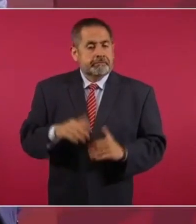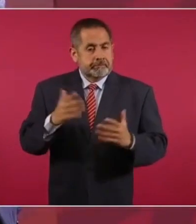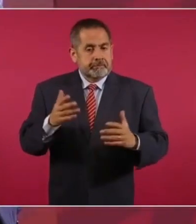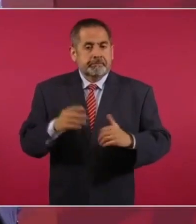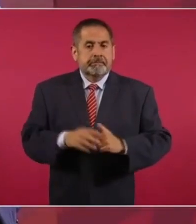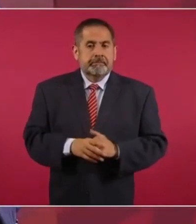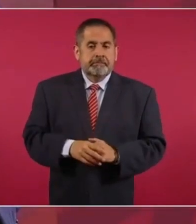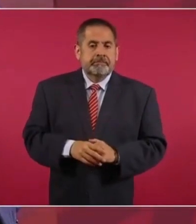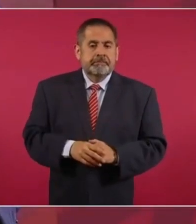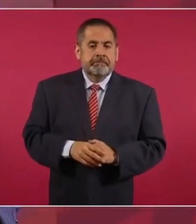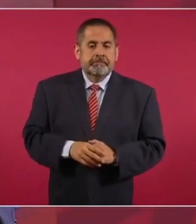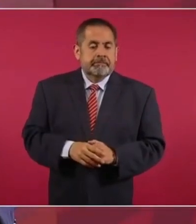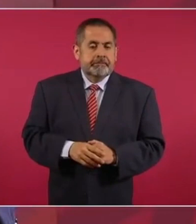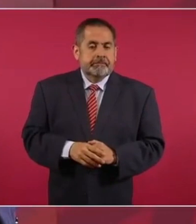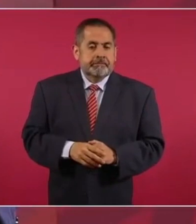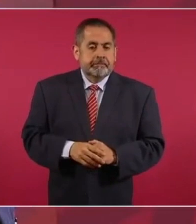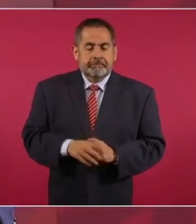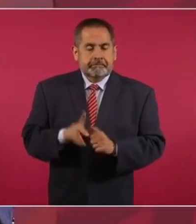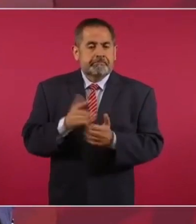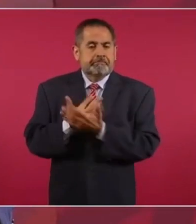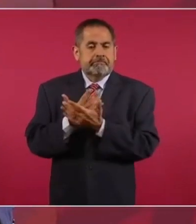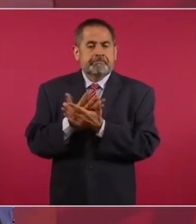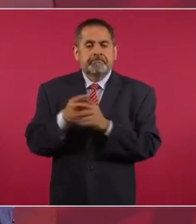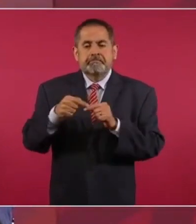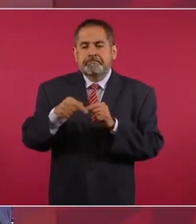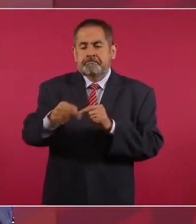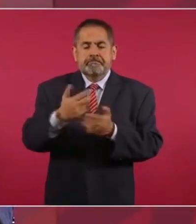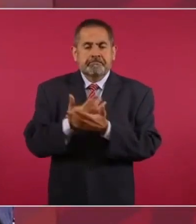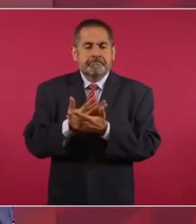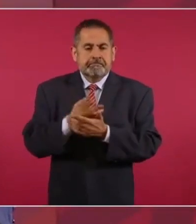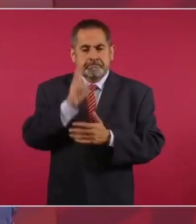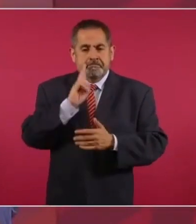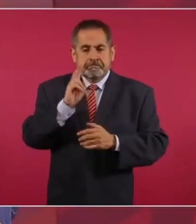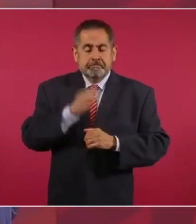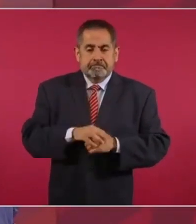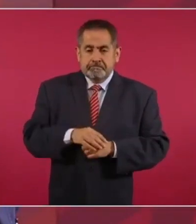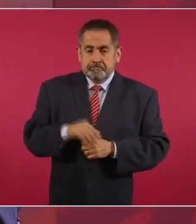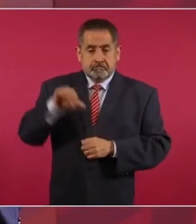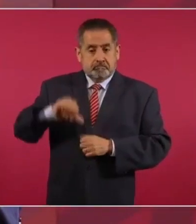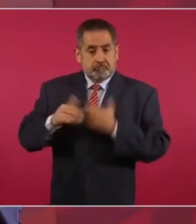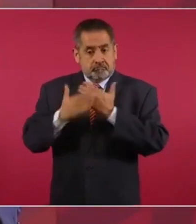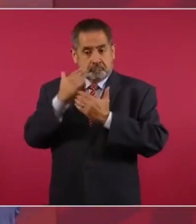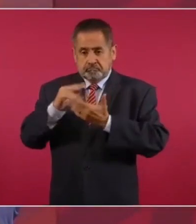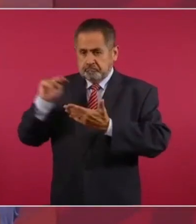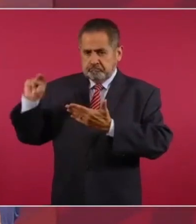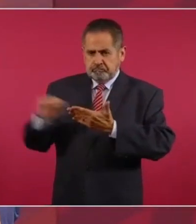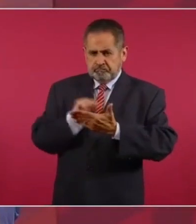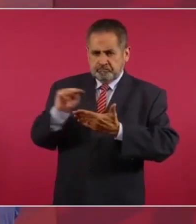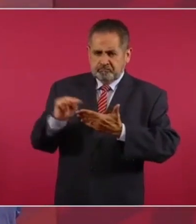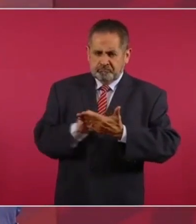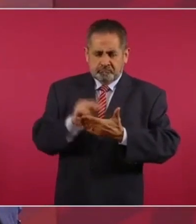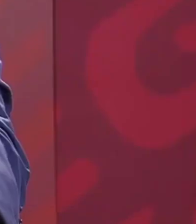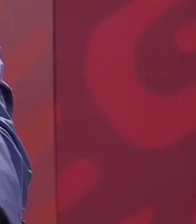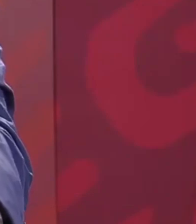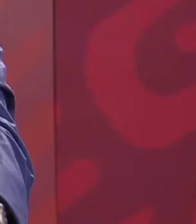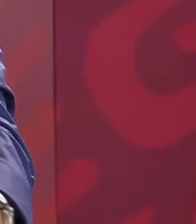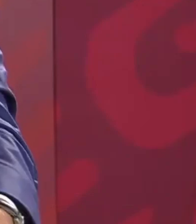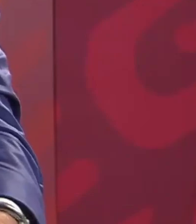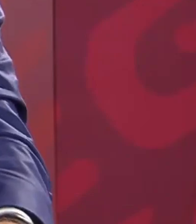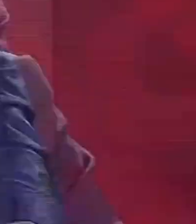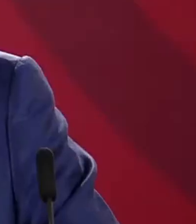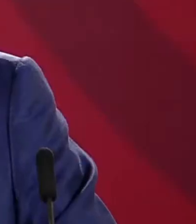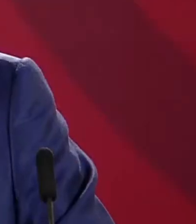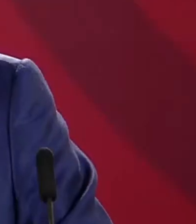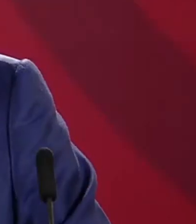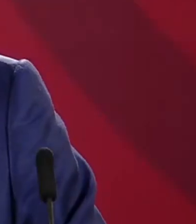Entonces, vamos a esperarnos. Fue muy bueno el acuerdo de hoy. Yo estoy seguro que va a dar